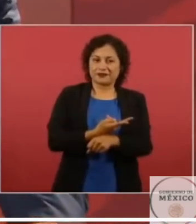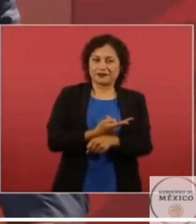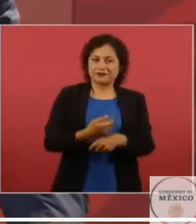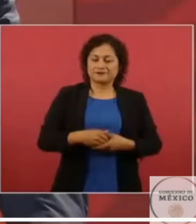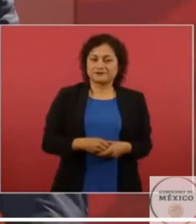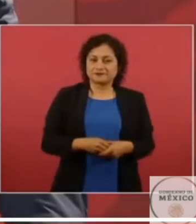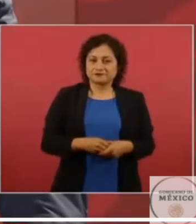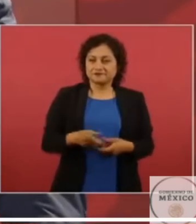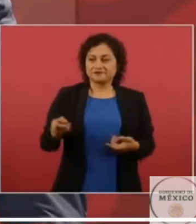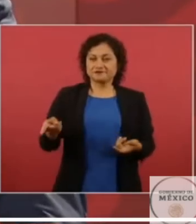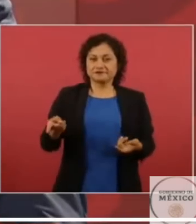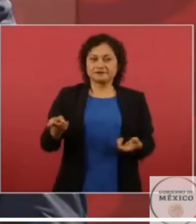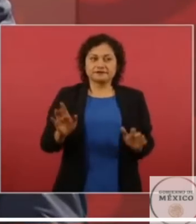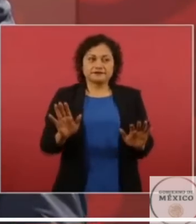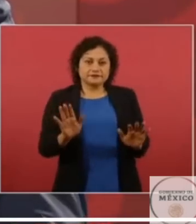para rectificar?